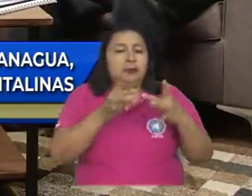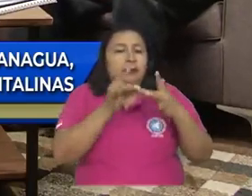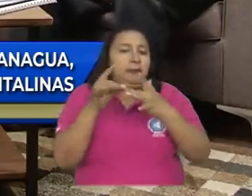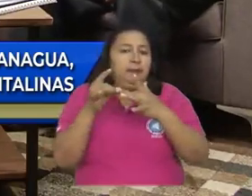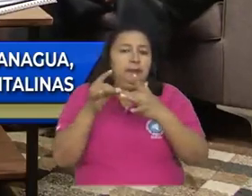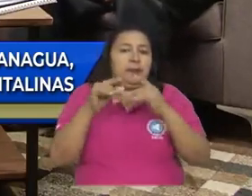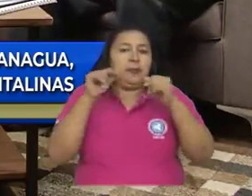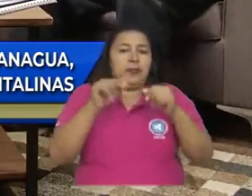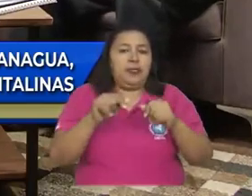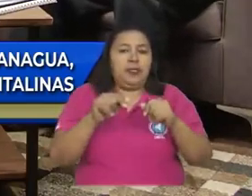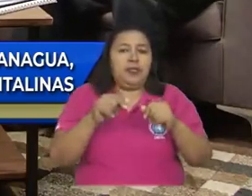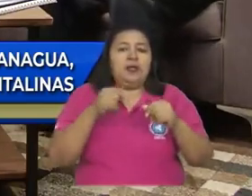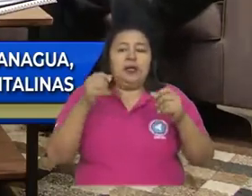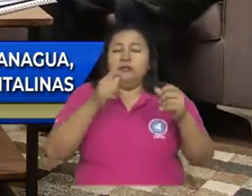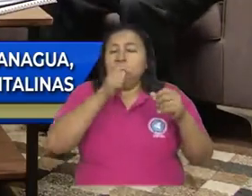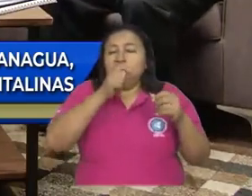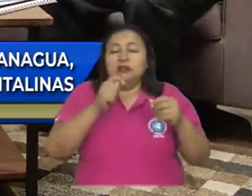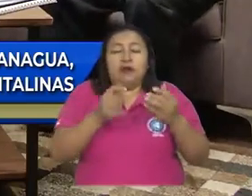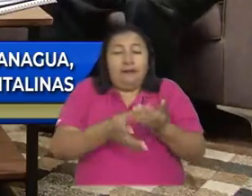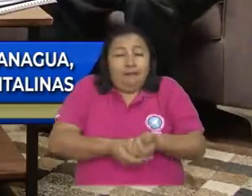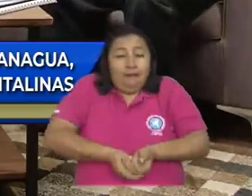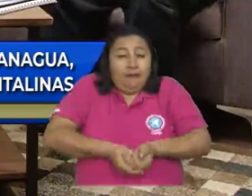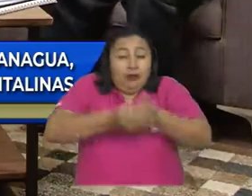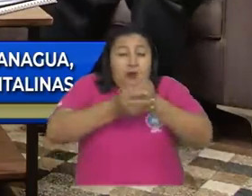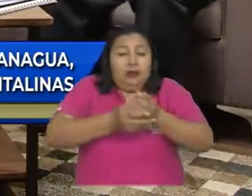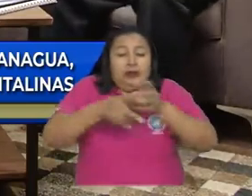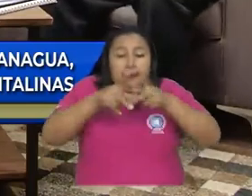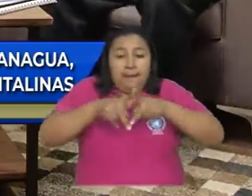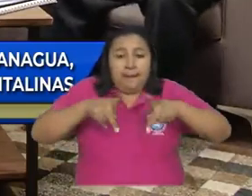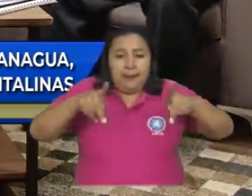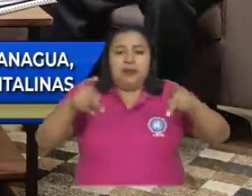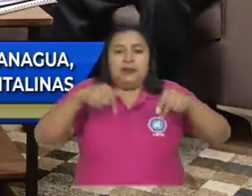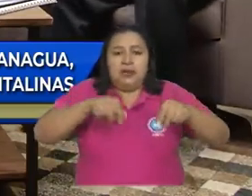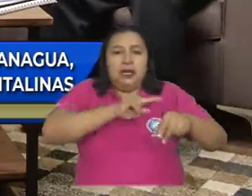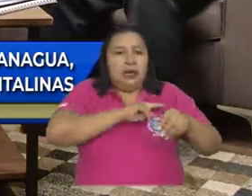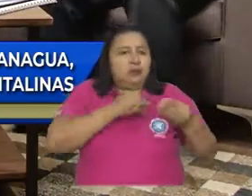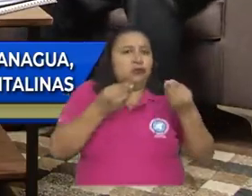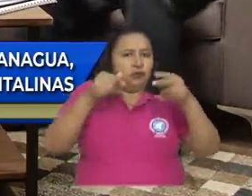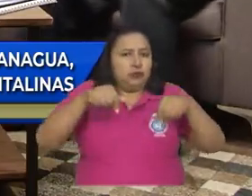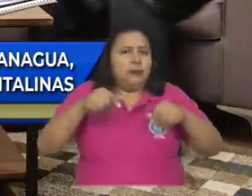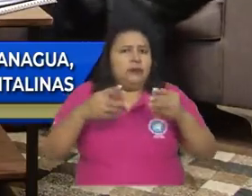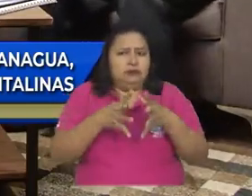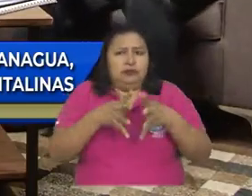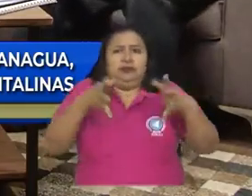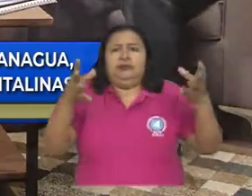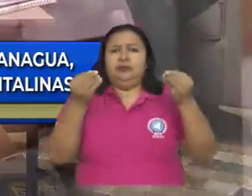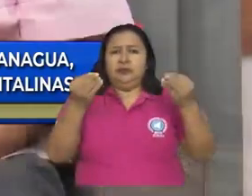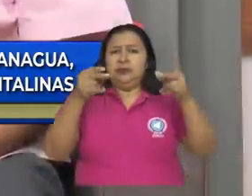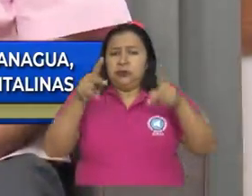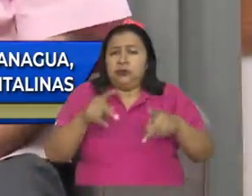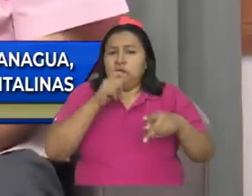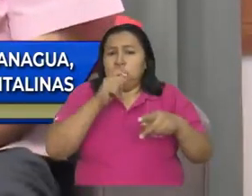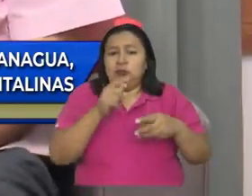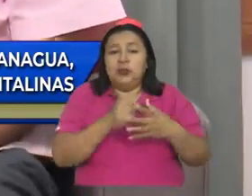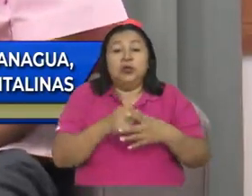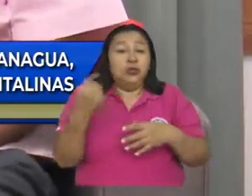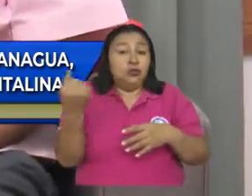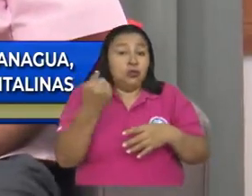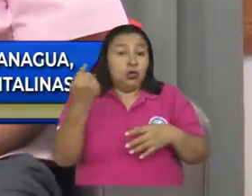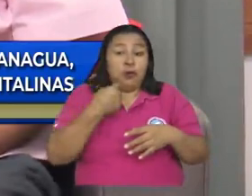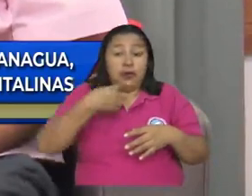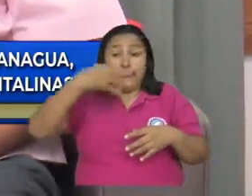principalmente a los fanáticos del voleibol de playa, que han crecido aquí enormemente la cantidad de fanáticos, ¿no? No solo por la